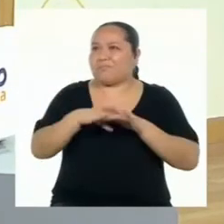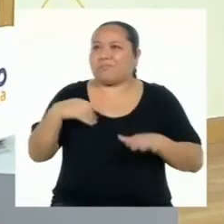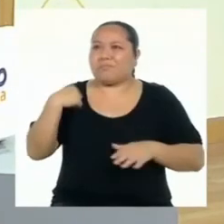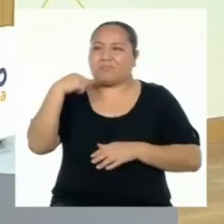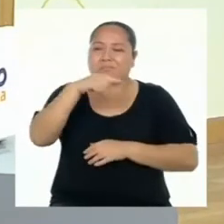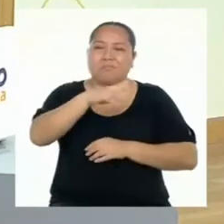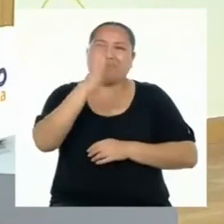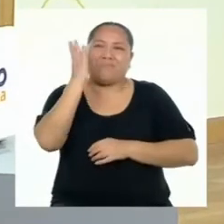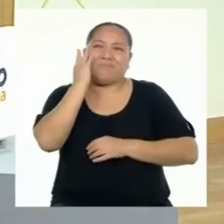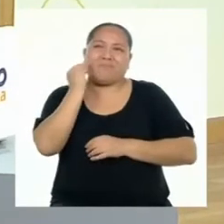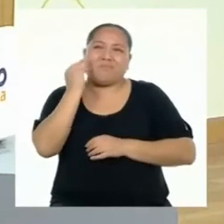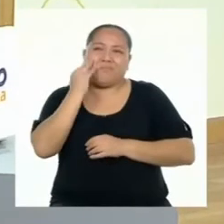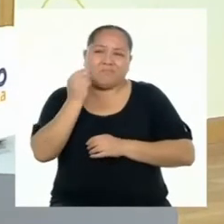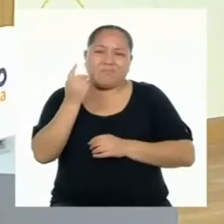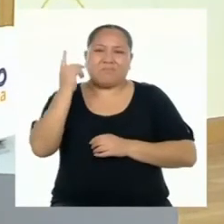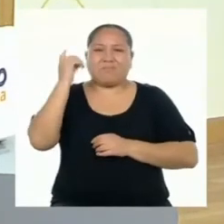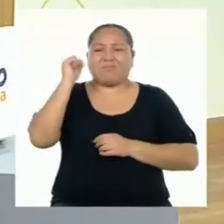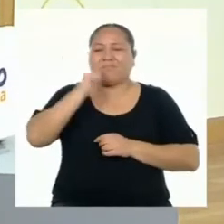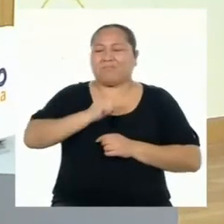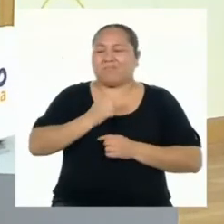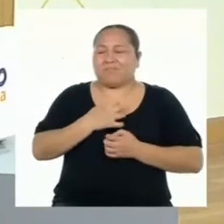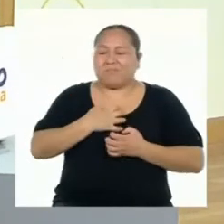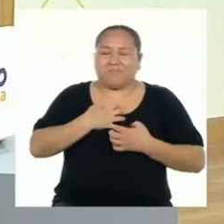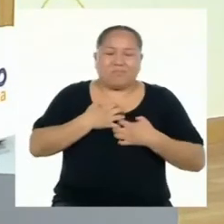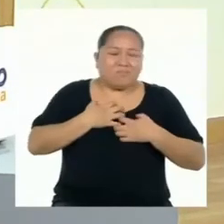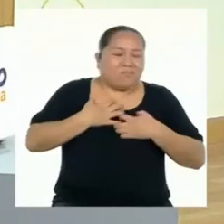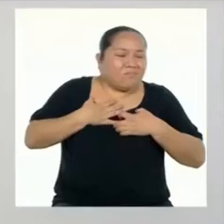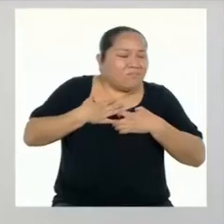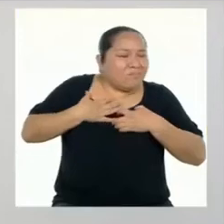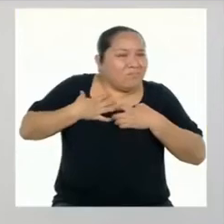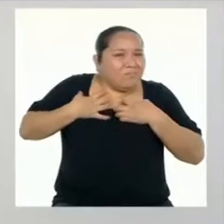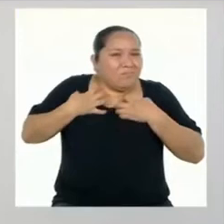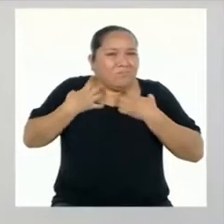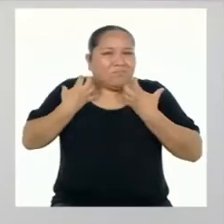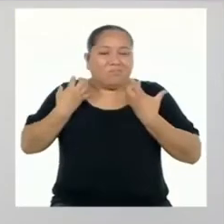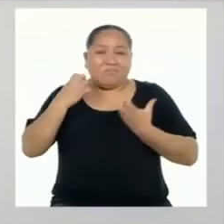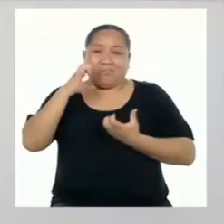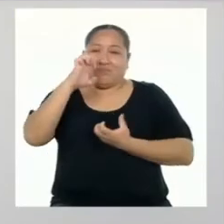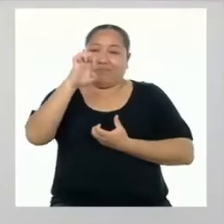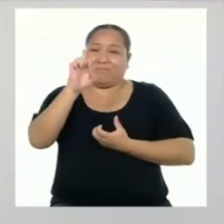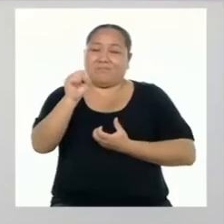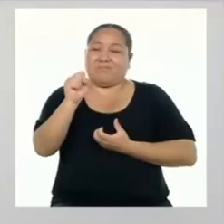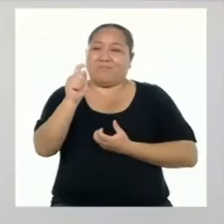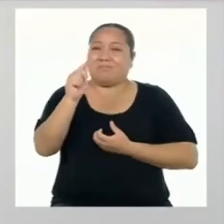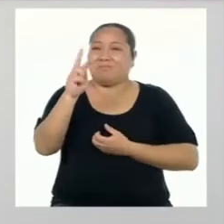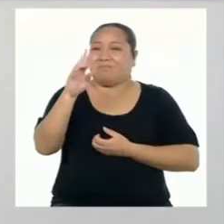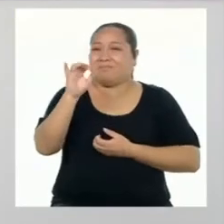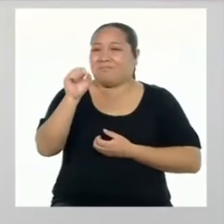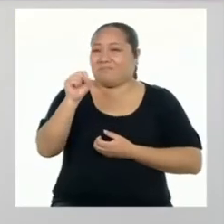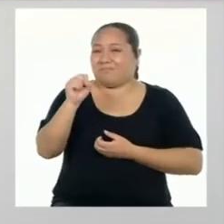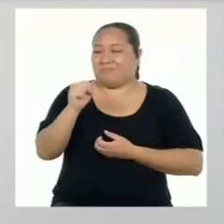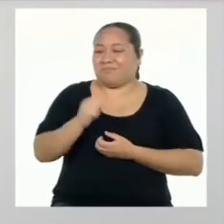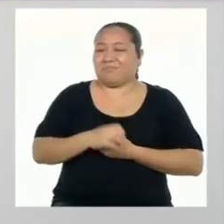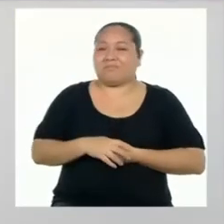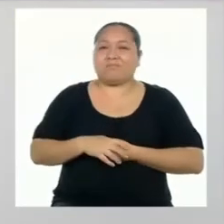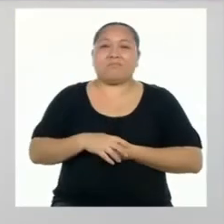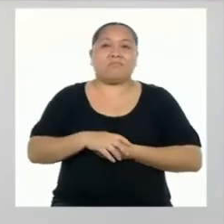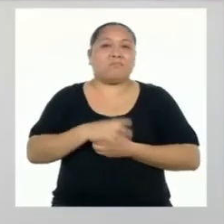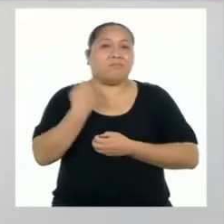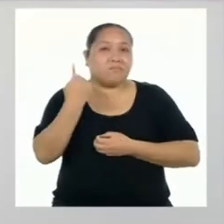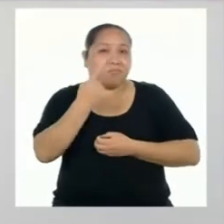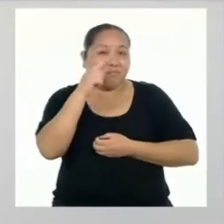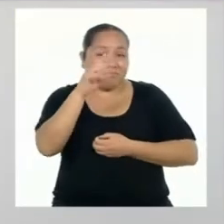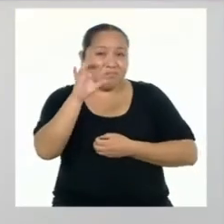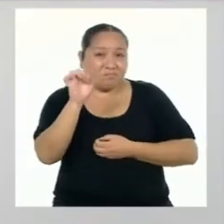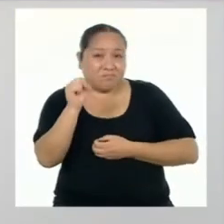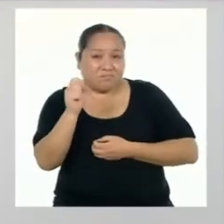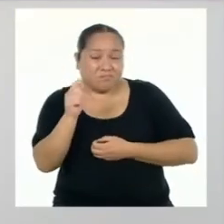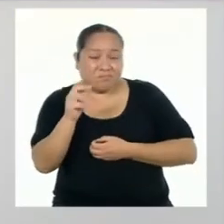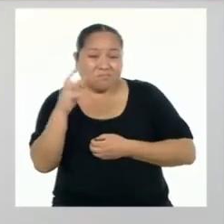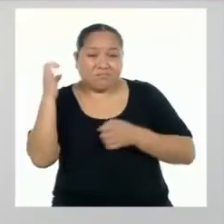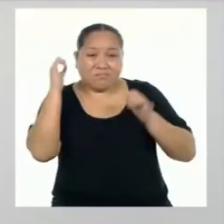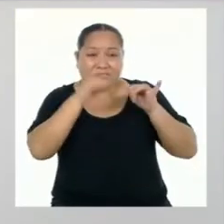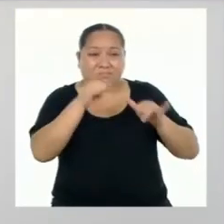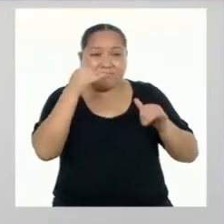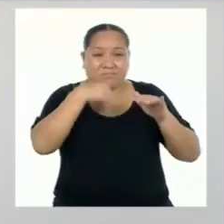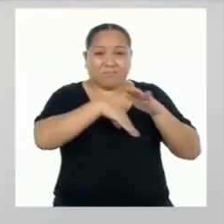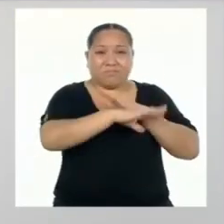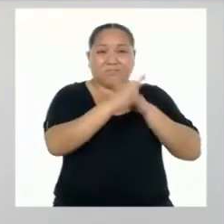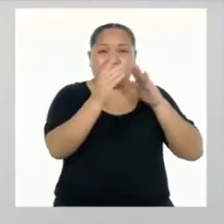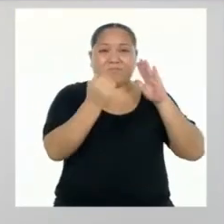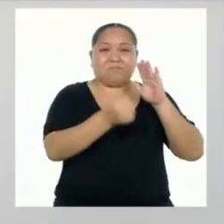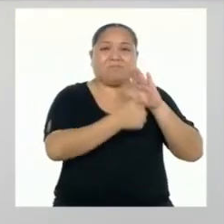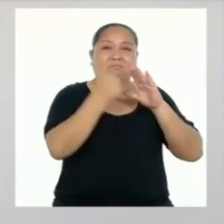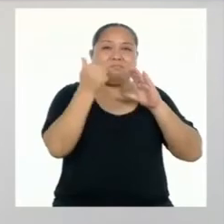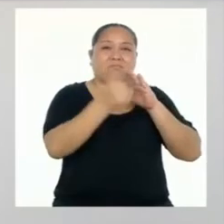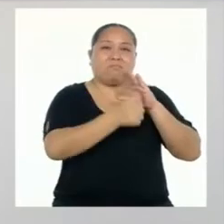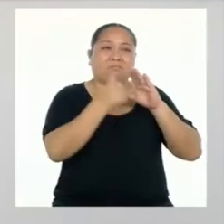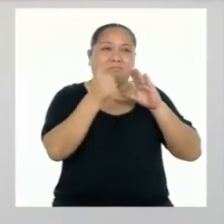sido una experiencia bastante estresante, profesora. Y no solamente está el estrés que implica un encierro como el que